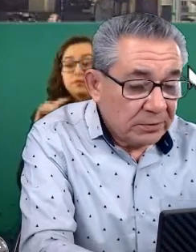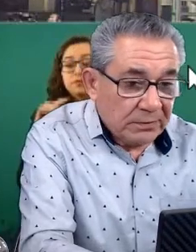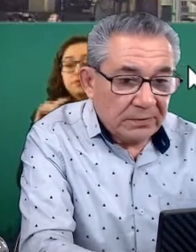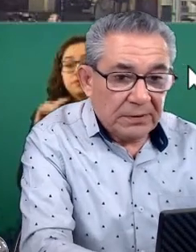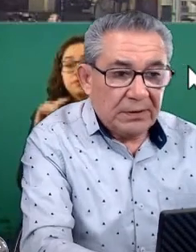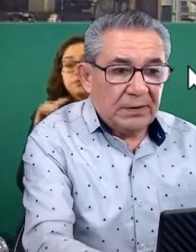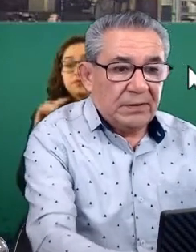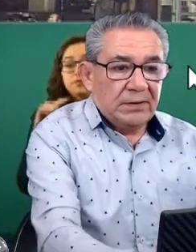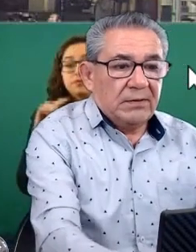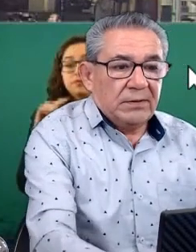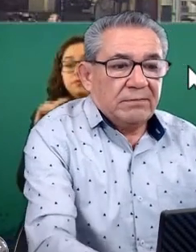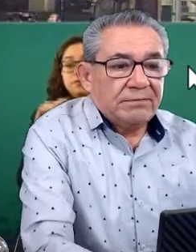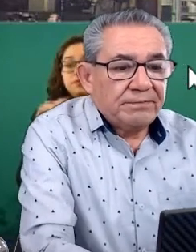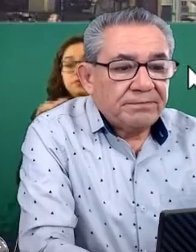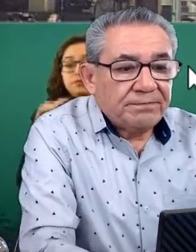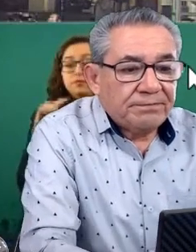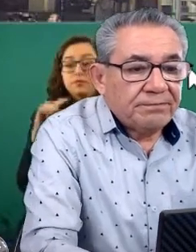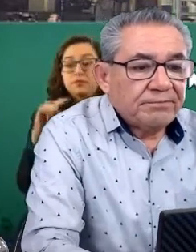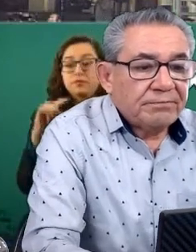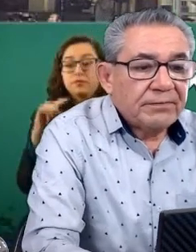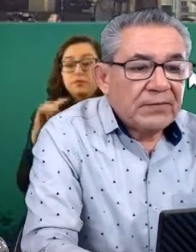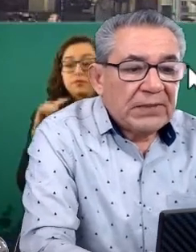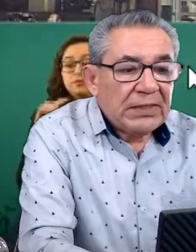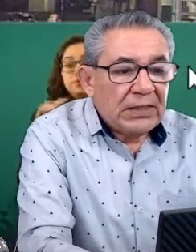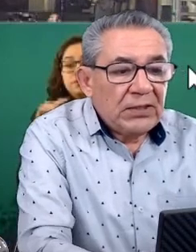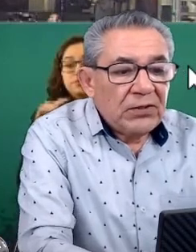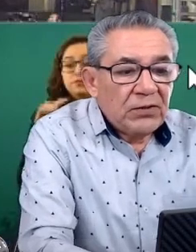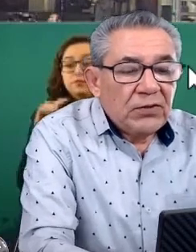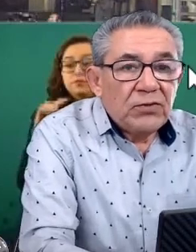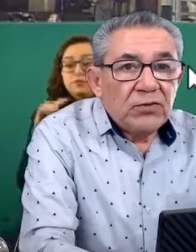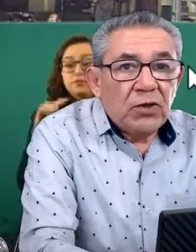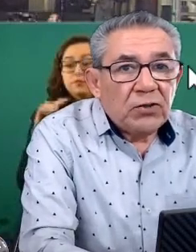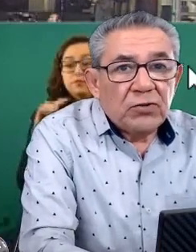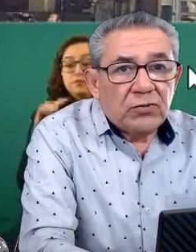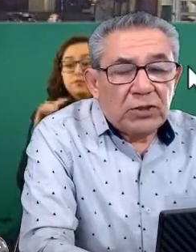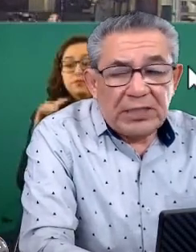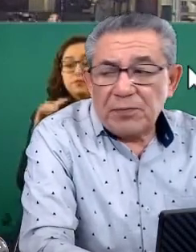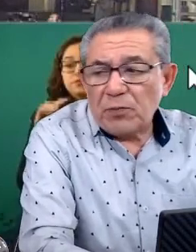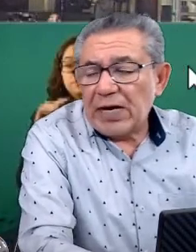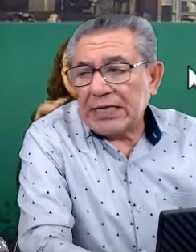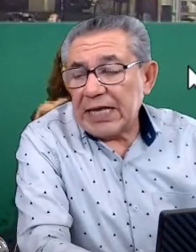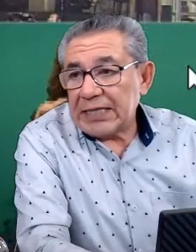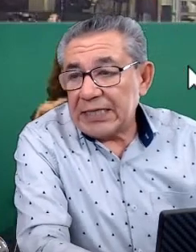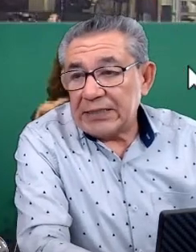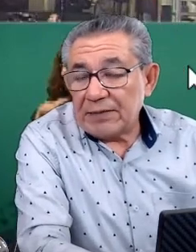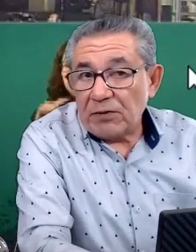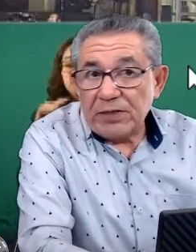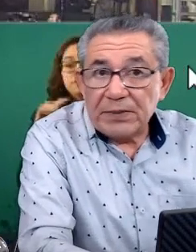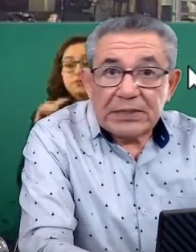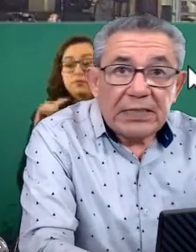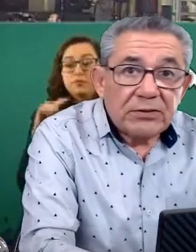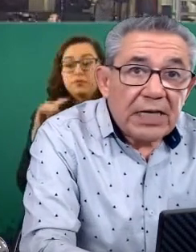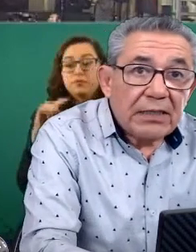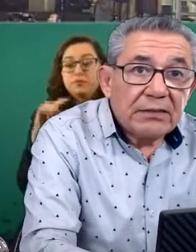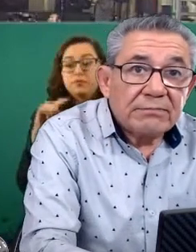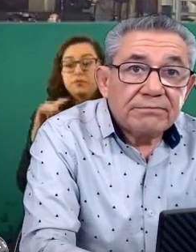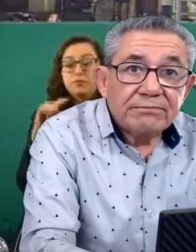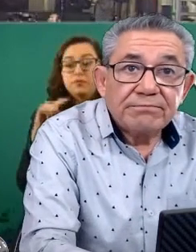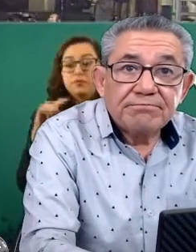Carlos. Y lo haces porque lo haces, y si no, te va a ir mal. Así no, que no tiene popularidad en Tamaulipas,